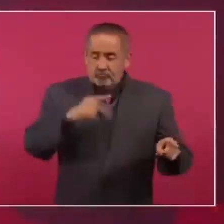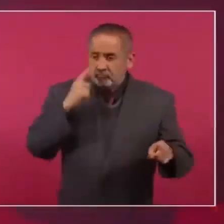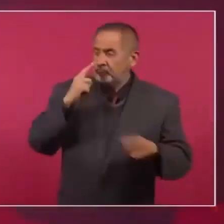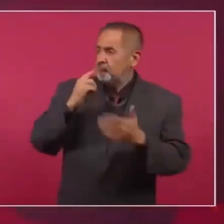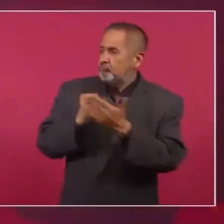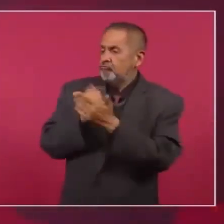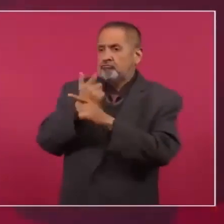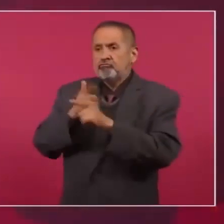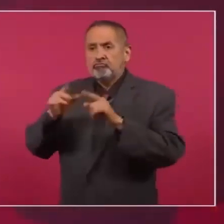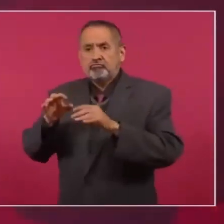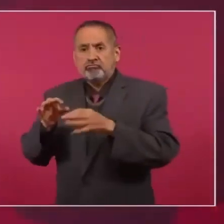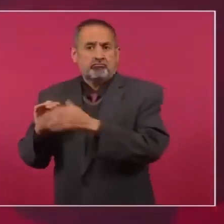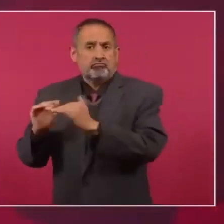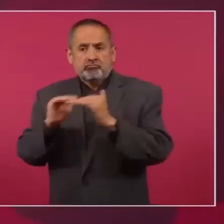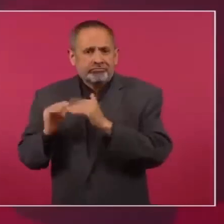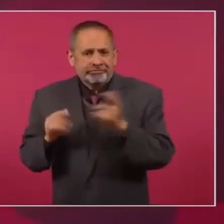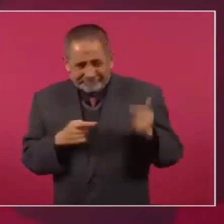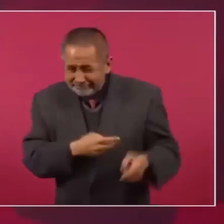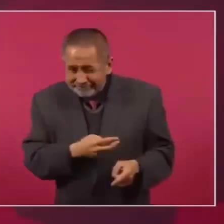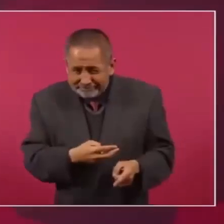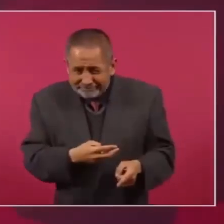señor?